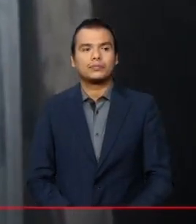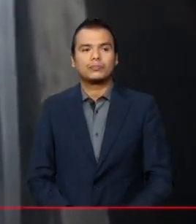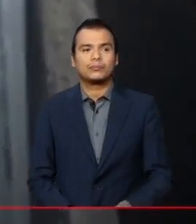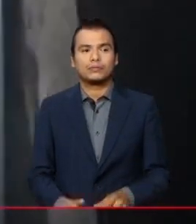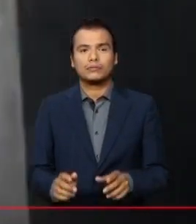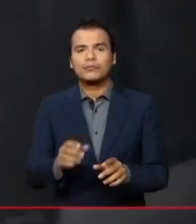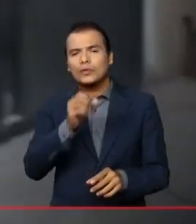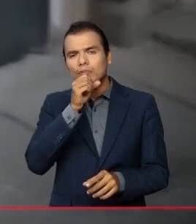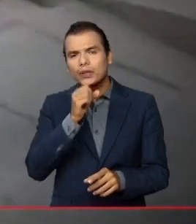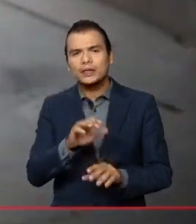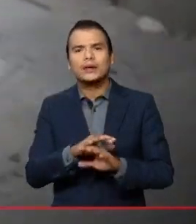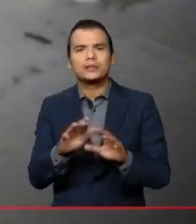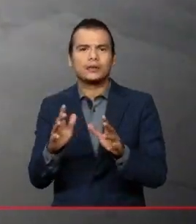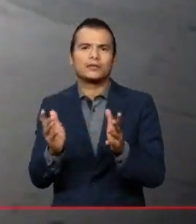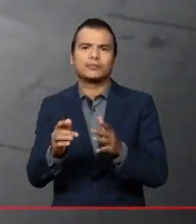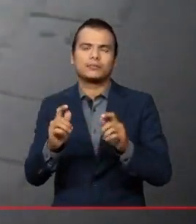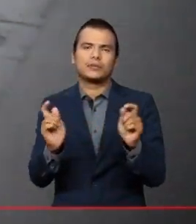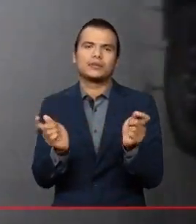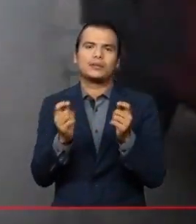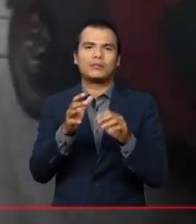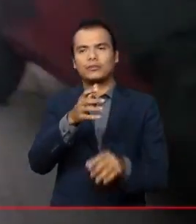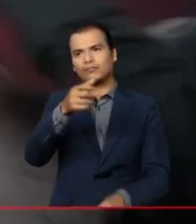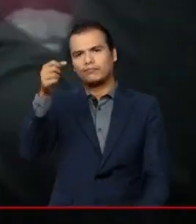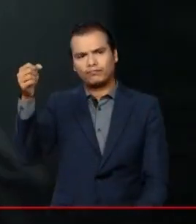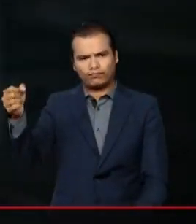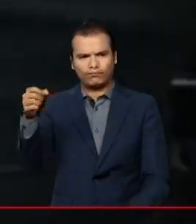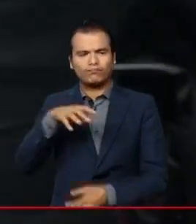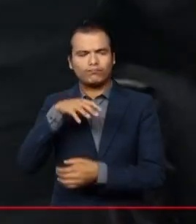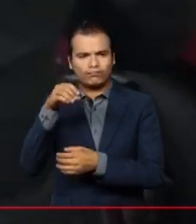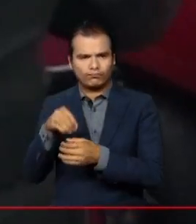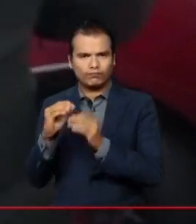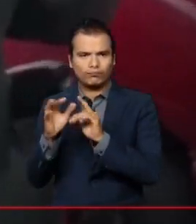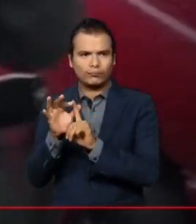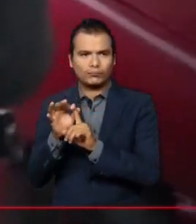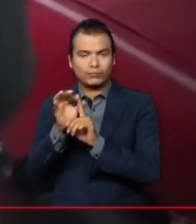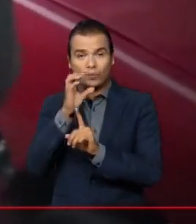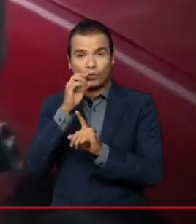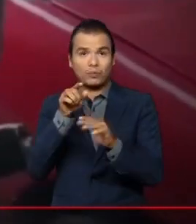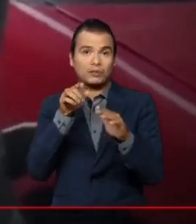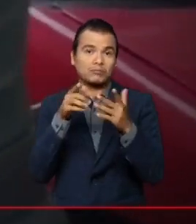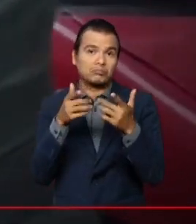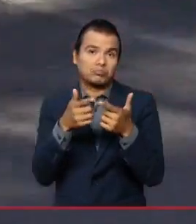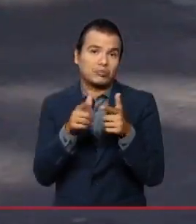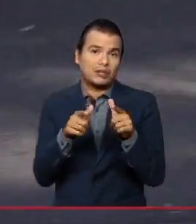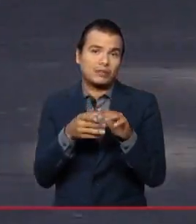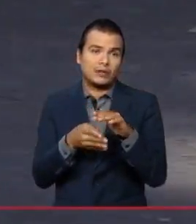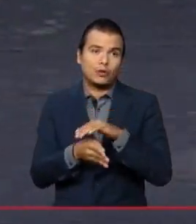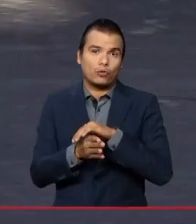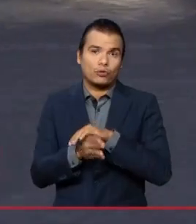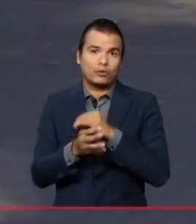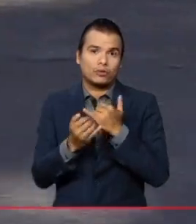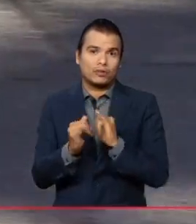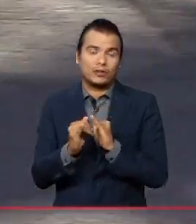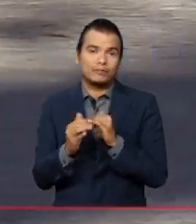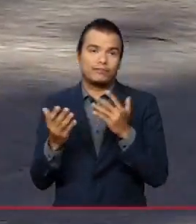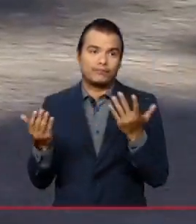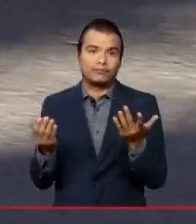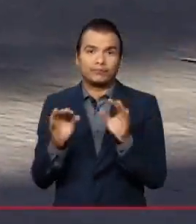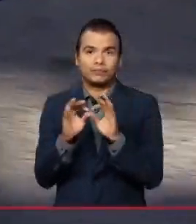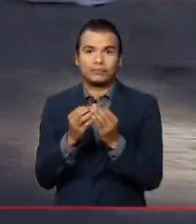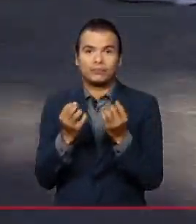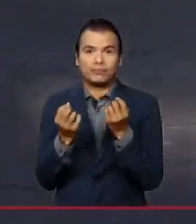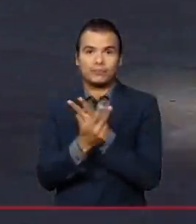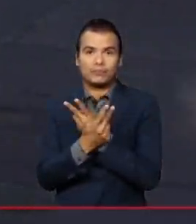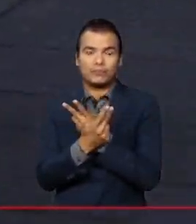persona mayor fue rescatada por las autoridades y está siendo atendida su agresor sigue libre pero no es el único caso de violencia intrafamiliar donde